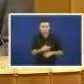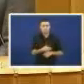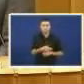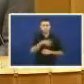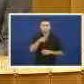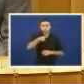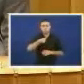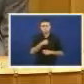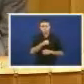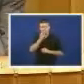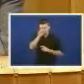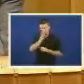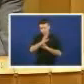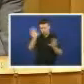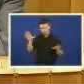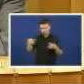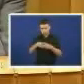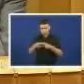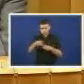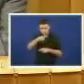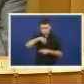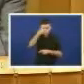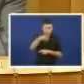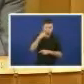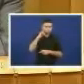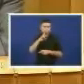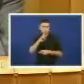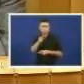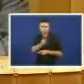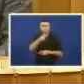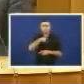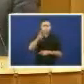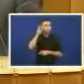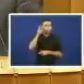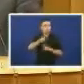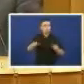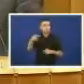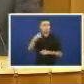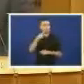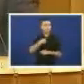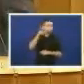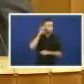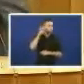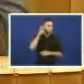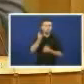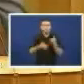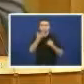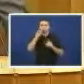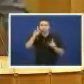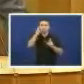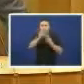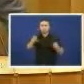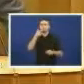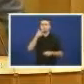non estamos nin cegos nin xordos. E eu escoito o que me di a xente. Escoito cando me din que